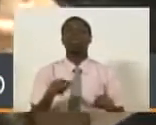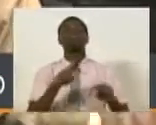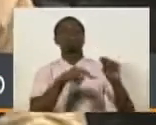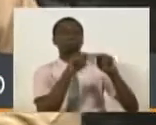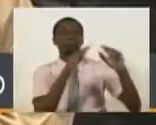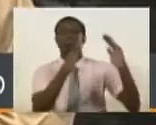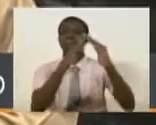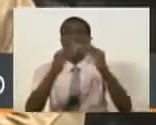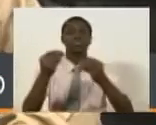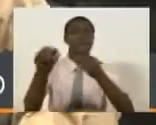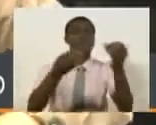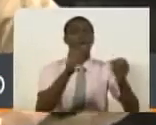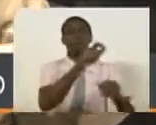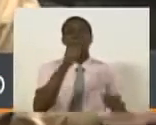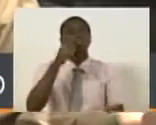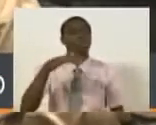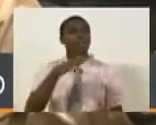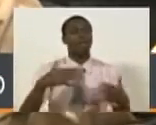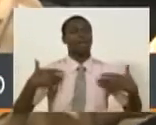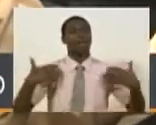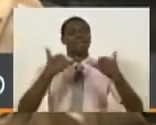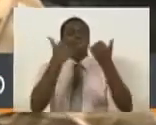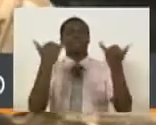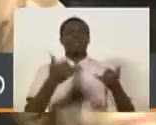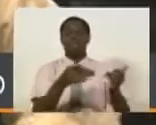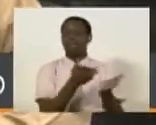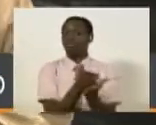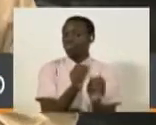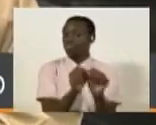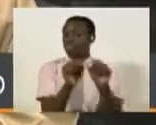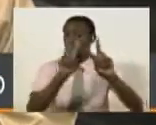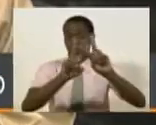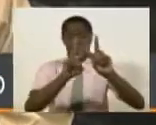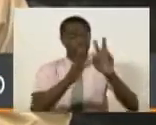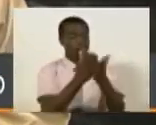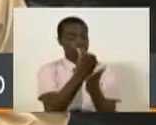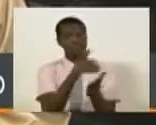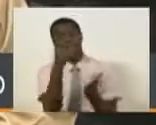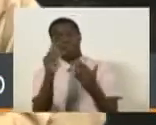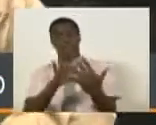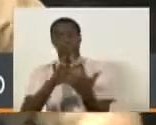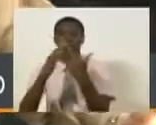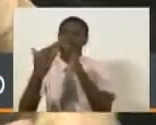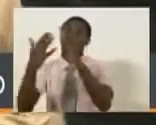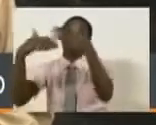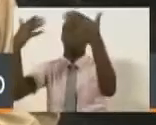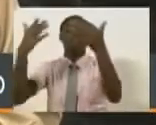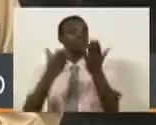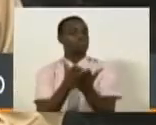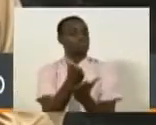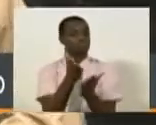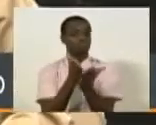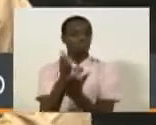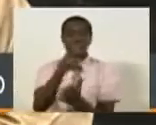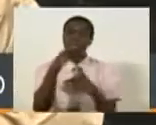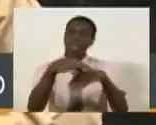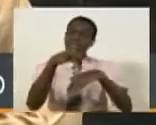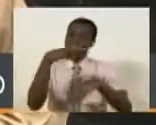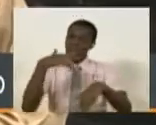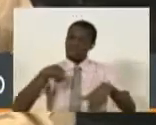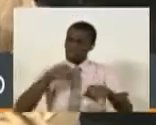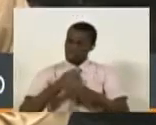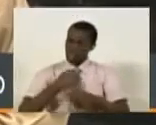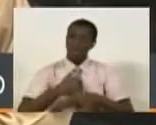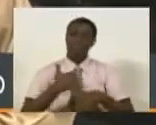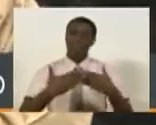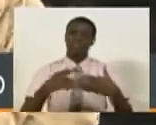llevándole felicidad al pueblo. Y vamos a seguir avanzando, la Gran Misión Vivienda Venezuela y la Gran Misión Barrio Nuevo, Barrio Tricolor. Déjennos trabajar y que podamos